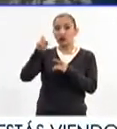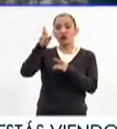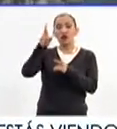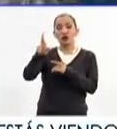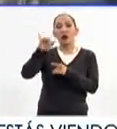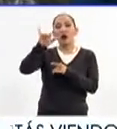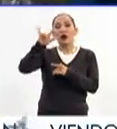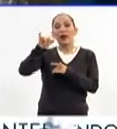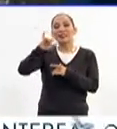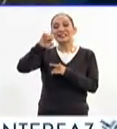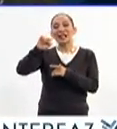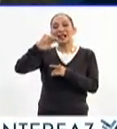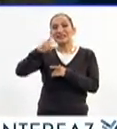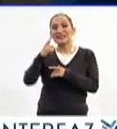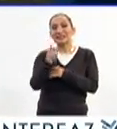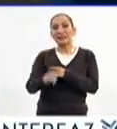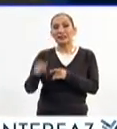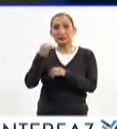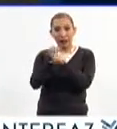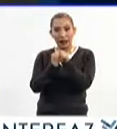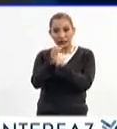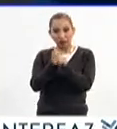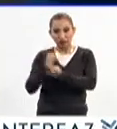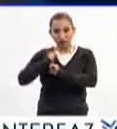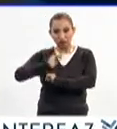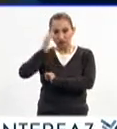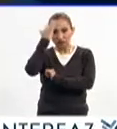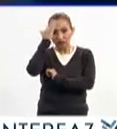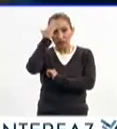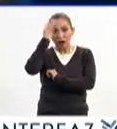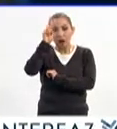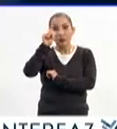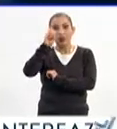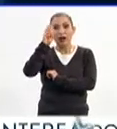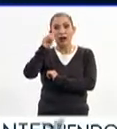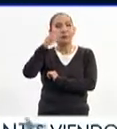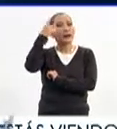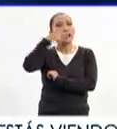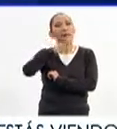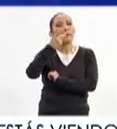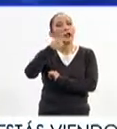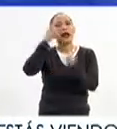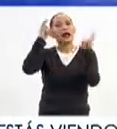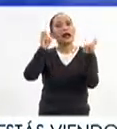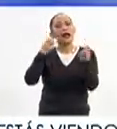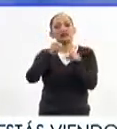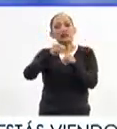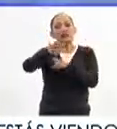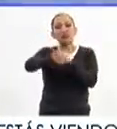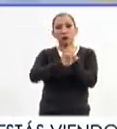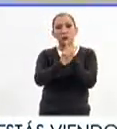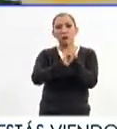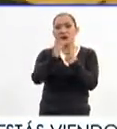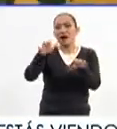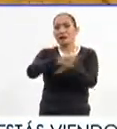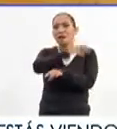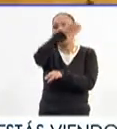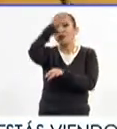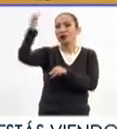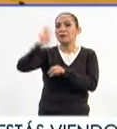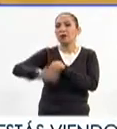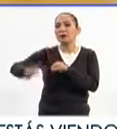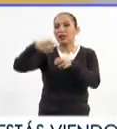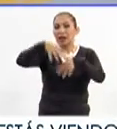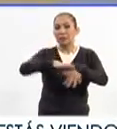doctor Joan Sánchez Cabeza, investigador titular de la UNAM, para hablar sobre el impacto del cambio climático en